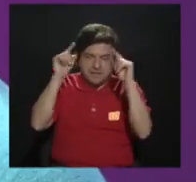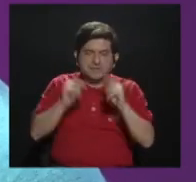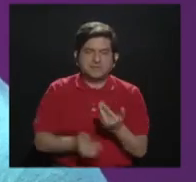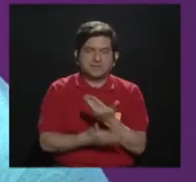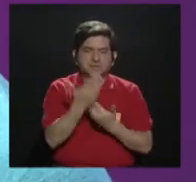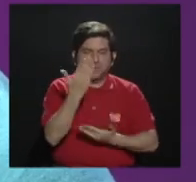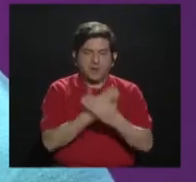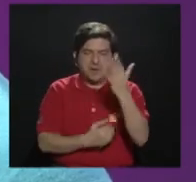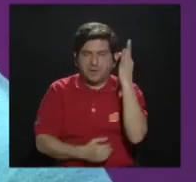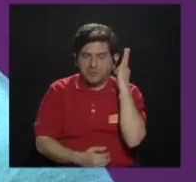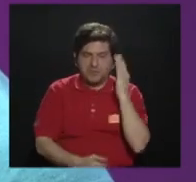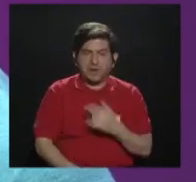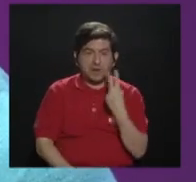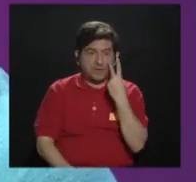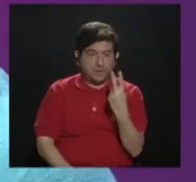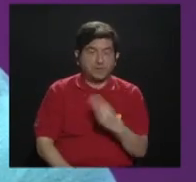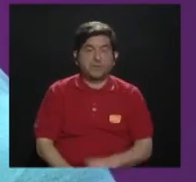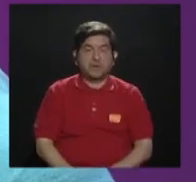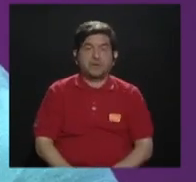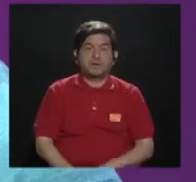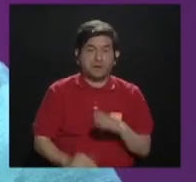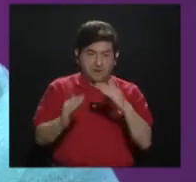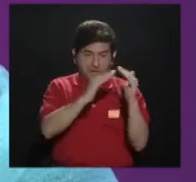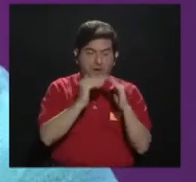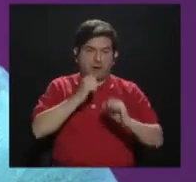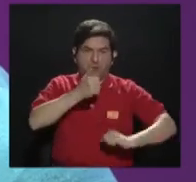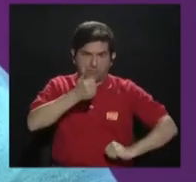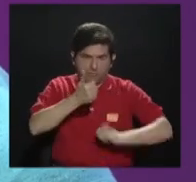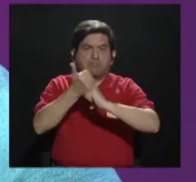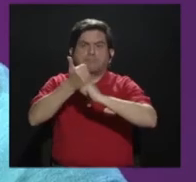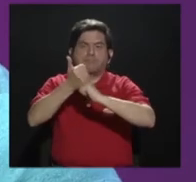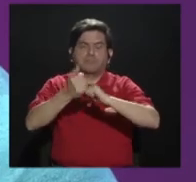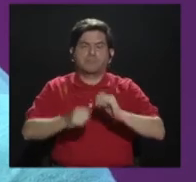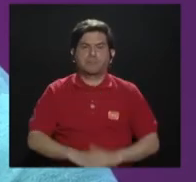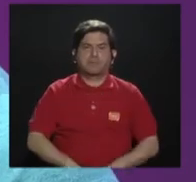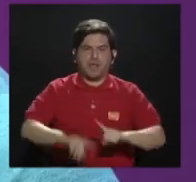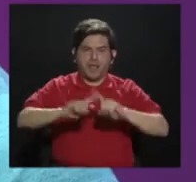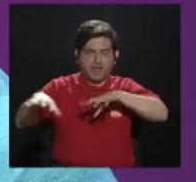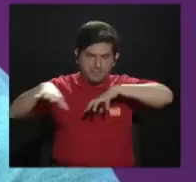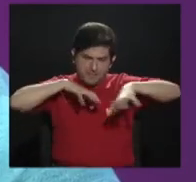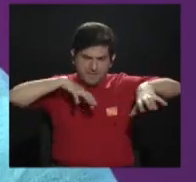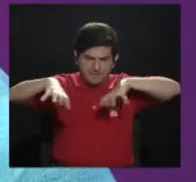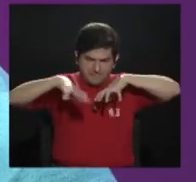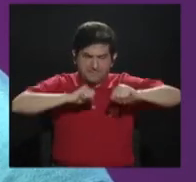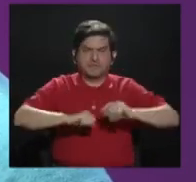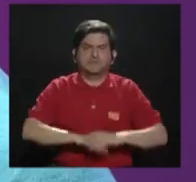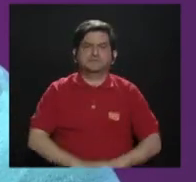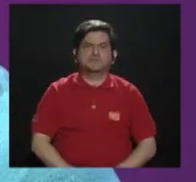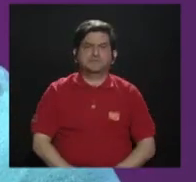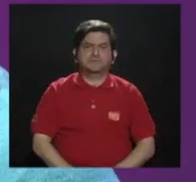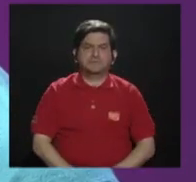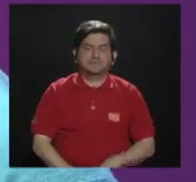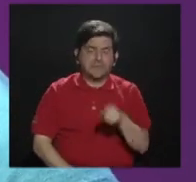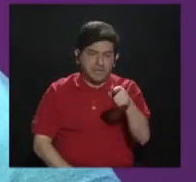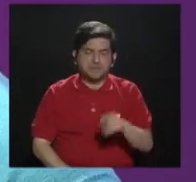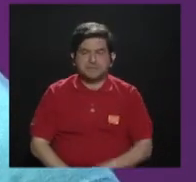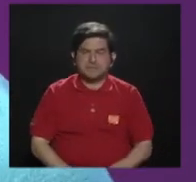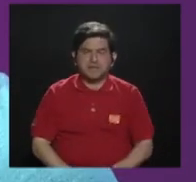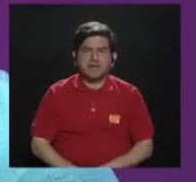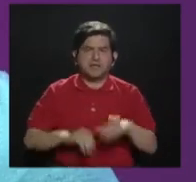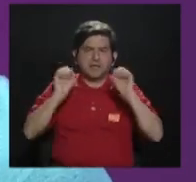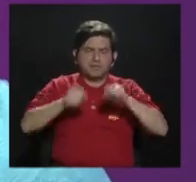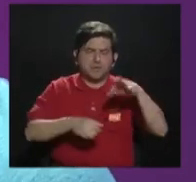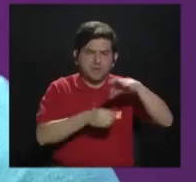hecho, verse en la comunidad apoyada desde ahí, en diversas actividades de intercambio de semilla,